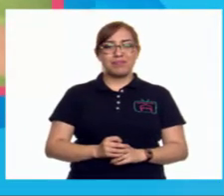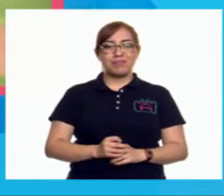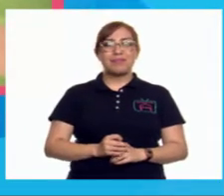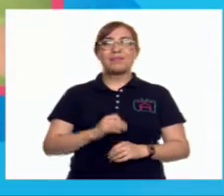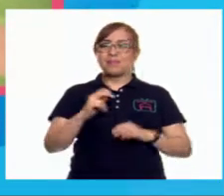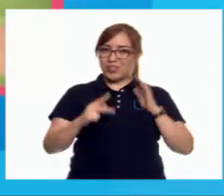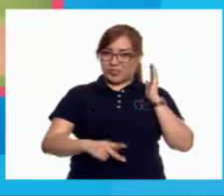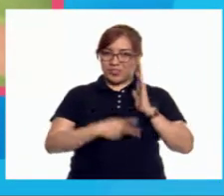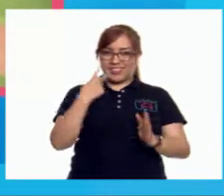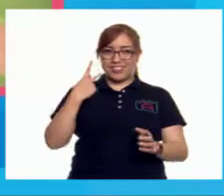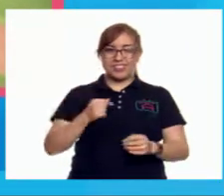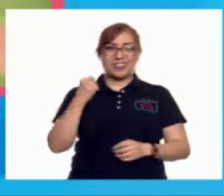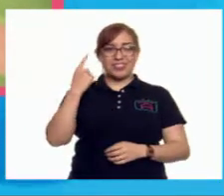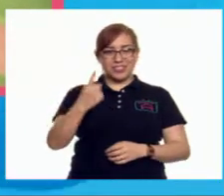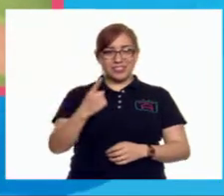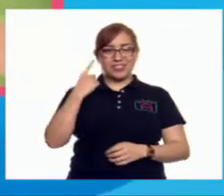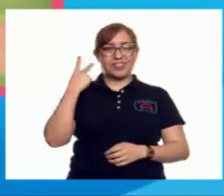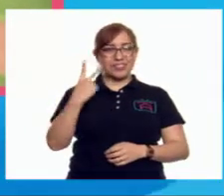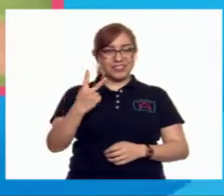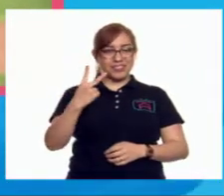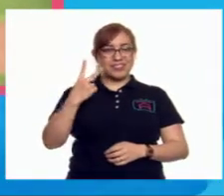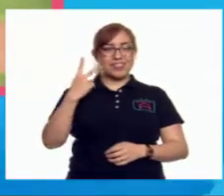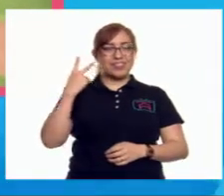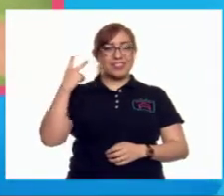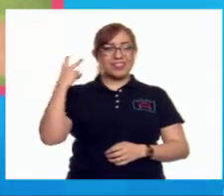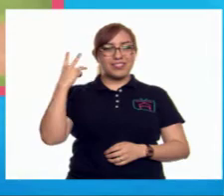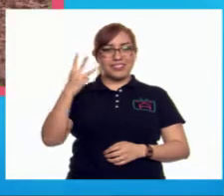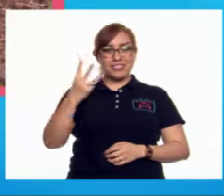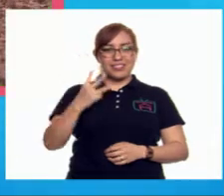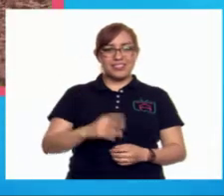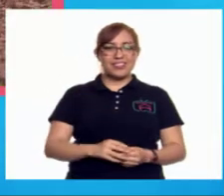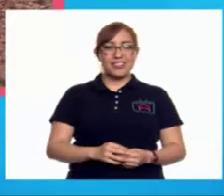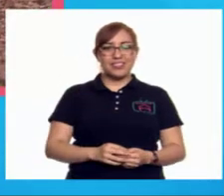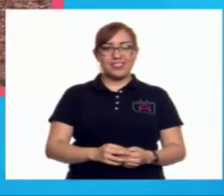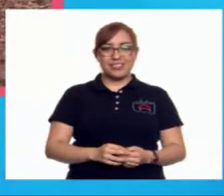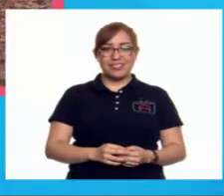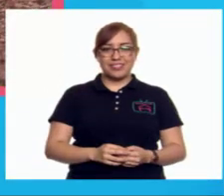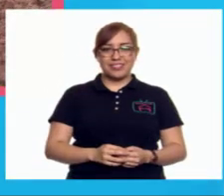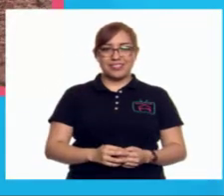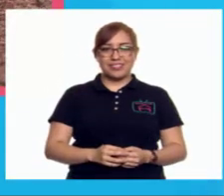¡Aquí voy! ¡Una, dos y tres!